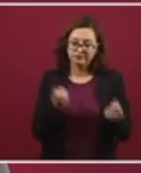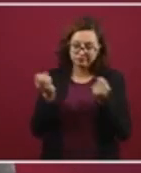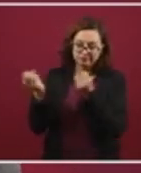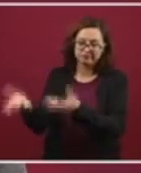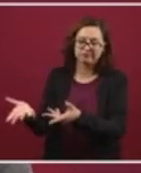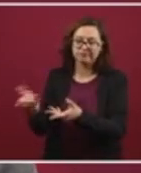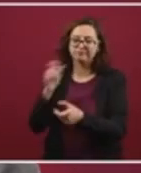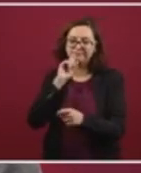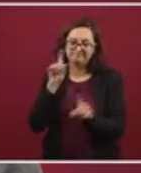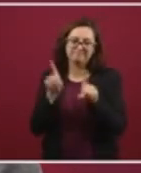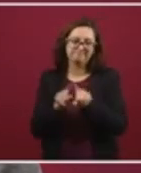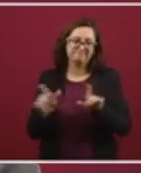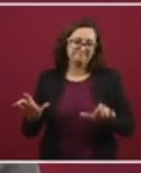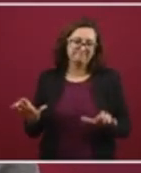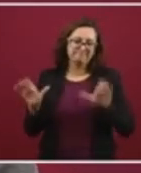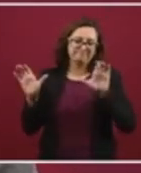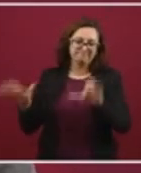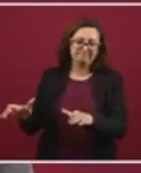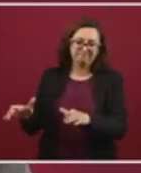a comunidades.